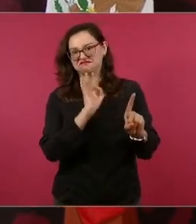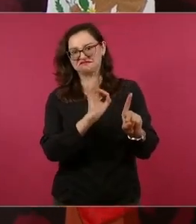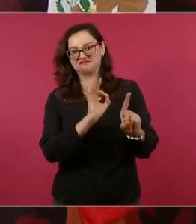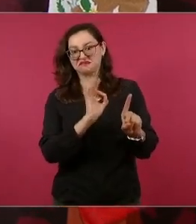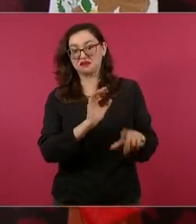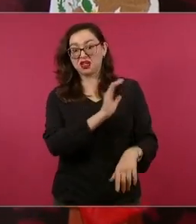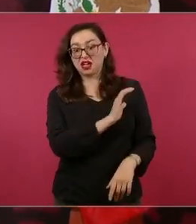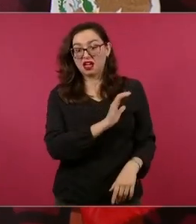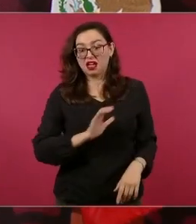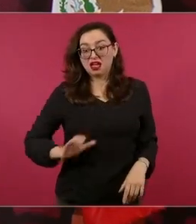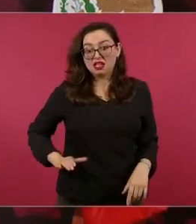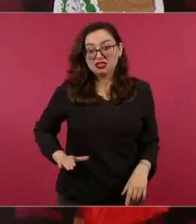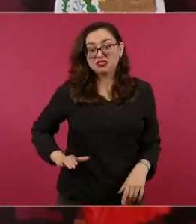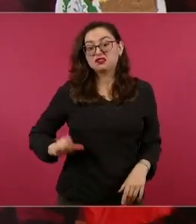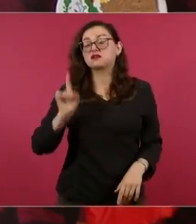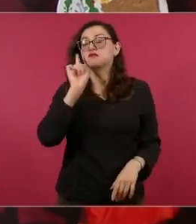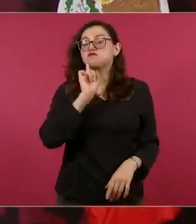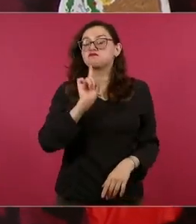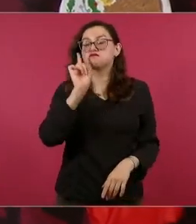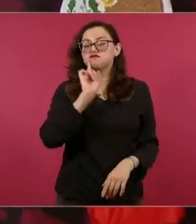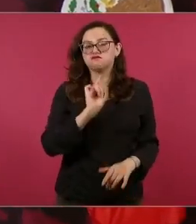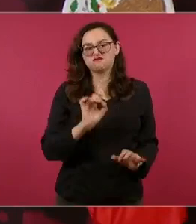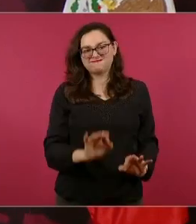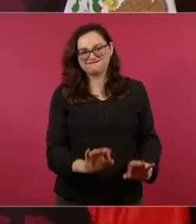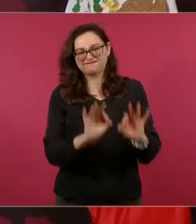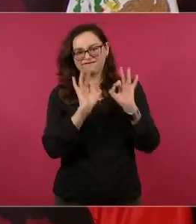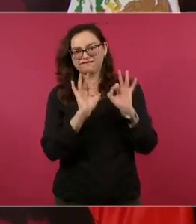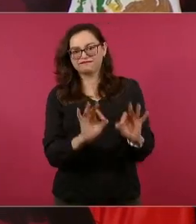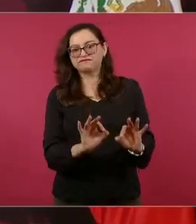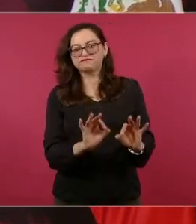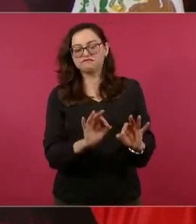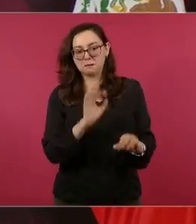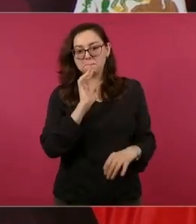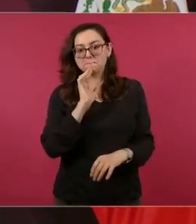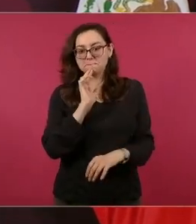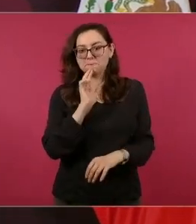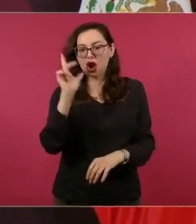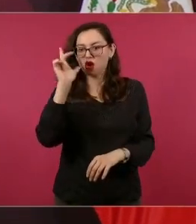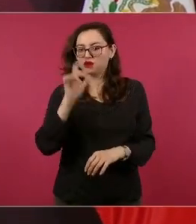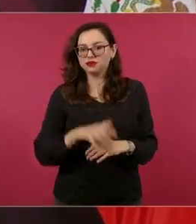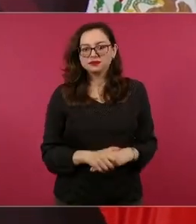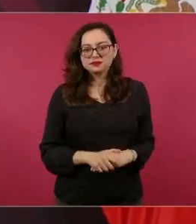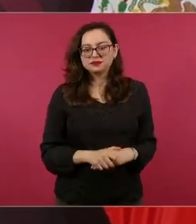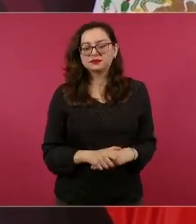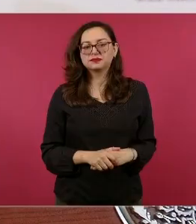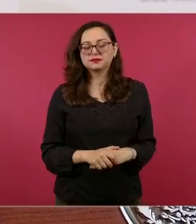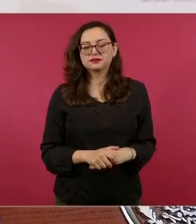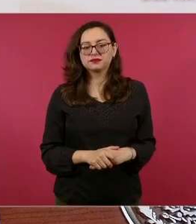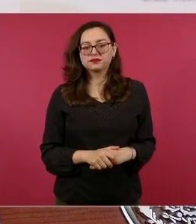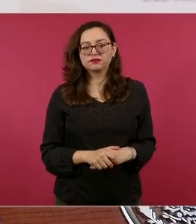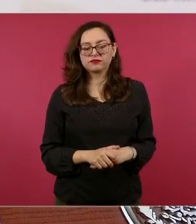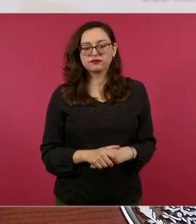para candidata y no va a haber nadie mejor